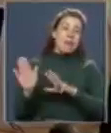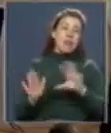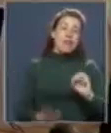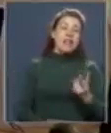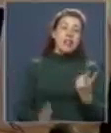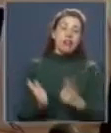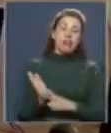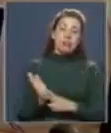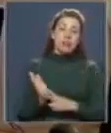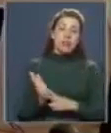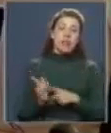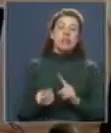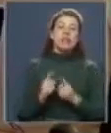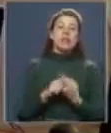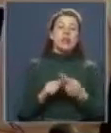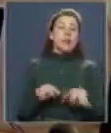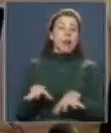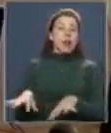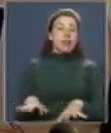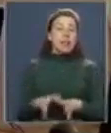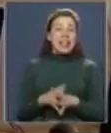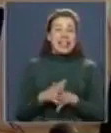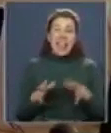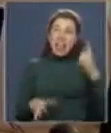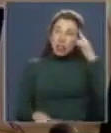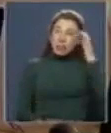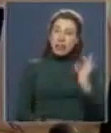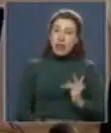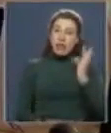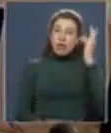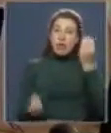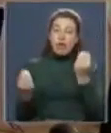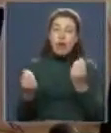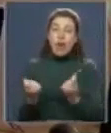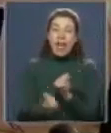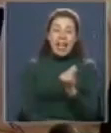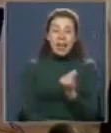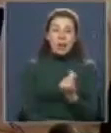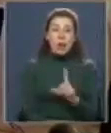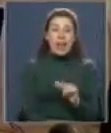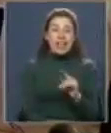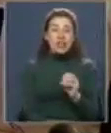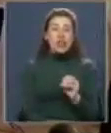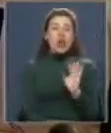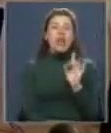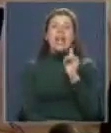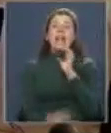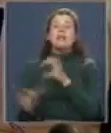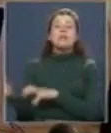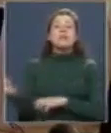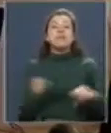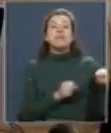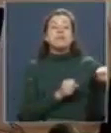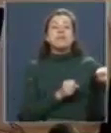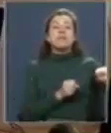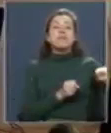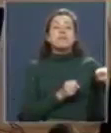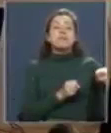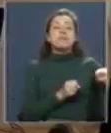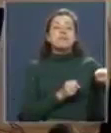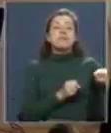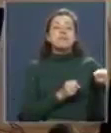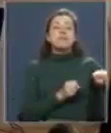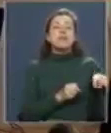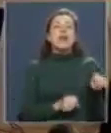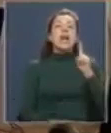2000 hicieron que un recurso con tanta proyección económica como puede ser el litio quede en manos de gente de la calaña